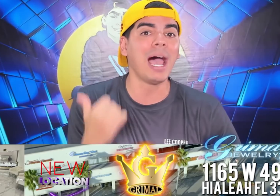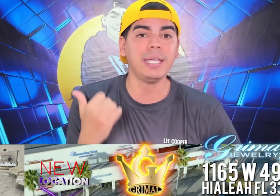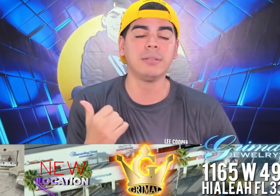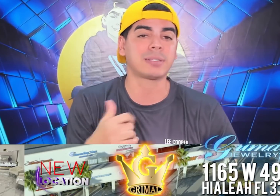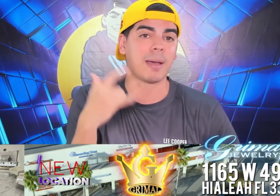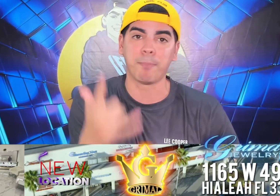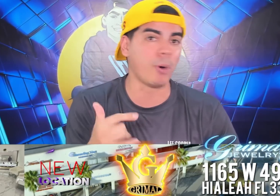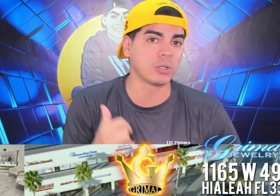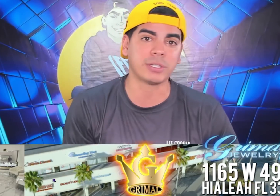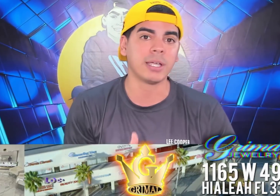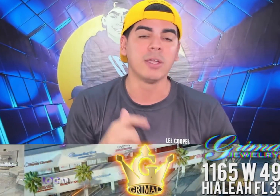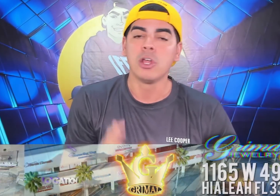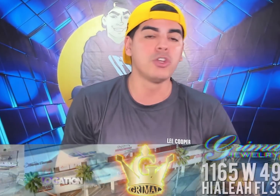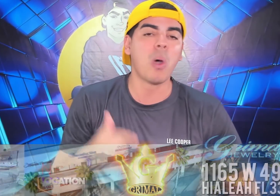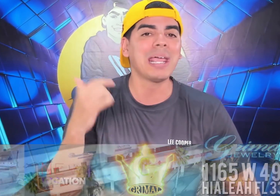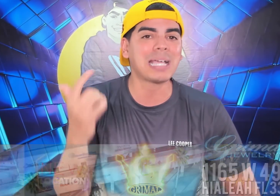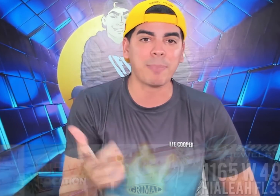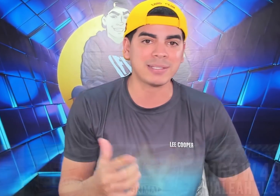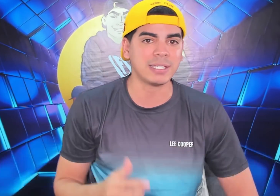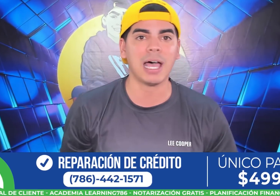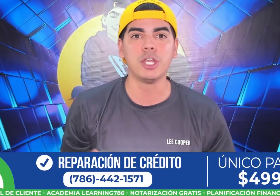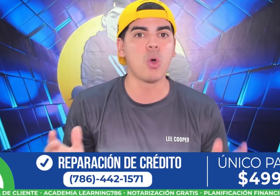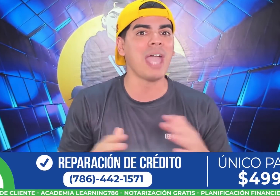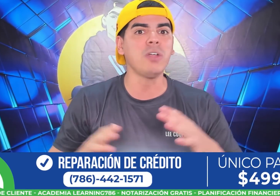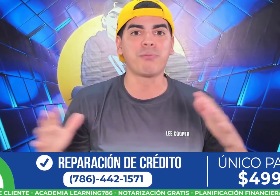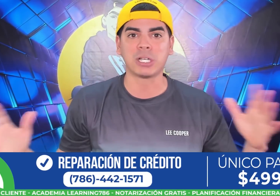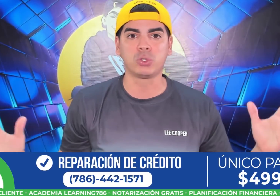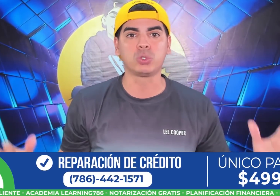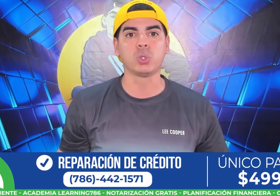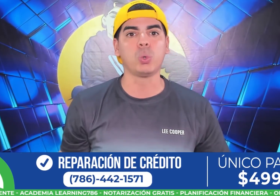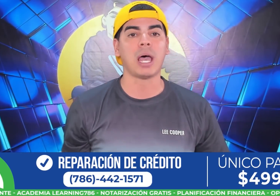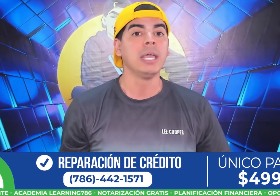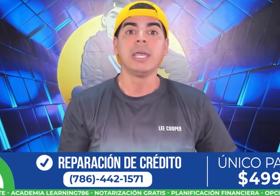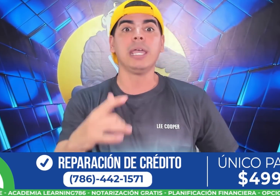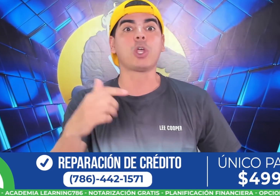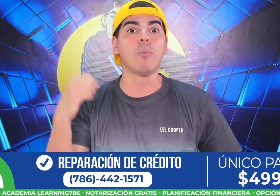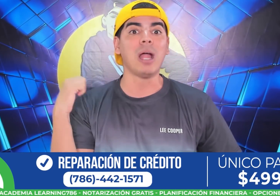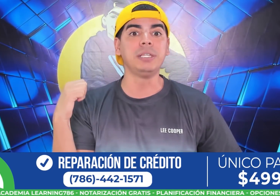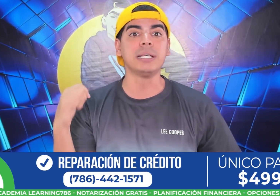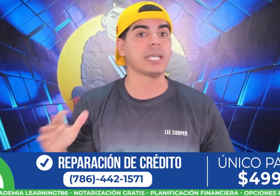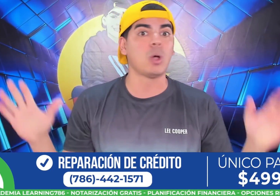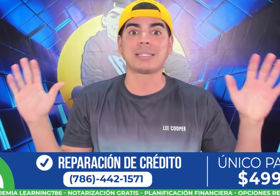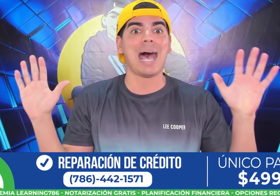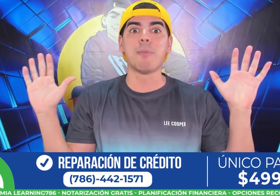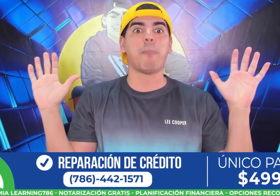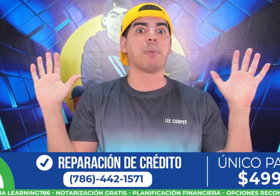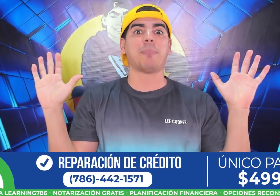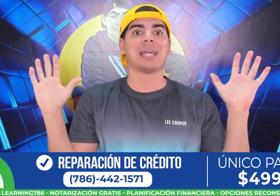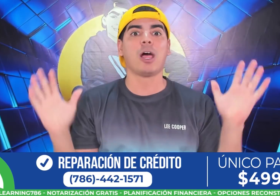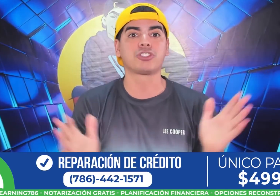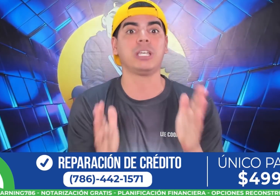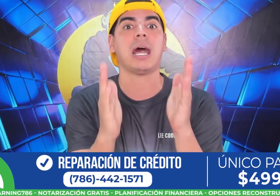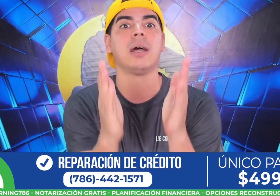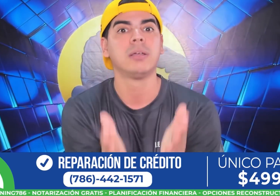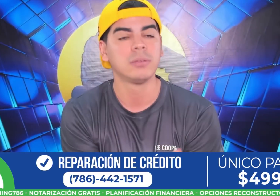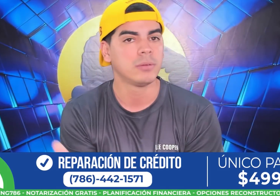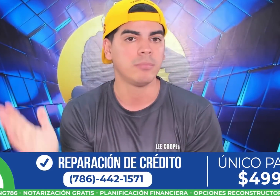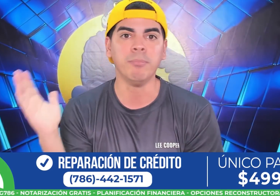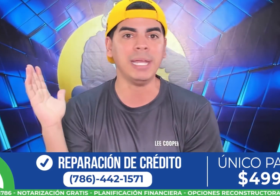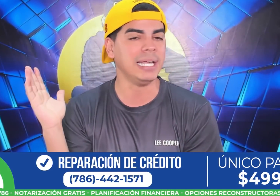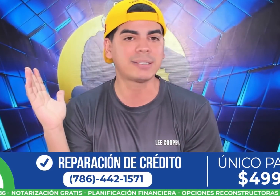como no hay transporte, no hay capacidad, no hay infraestructura. Y como él dice, no estábamos preparados. Si